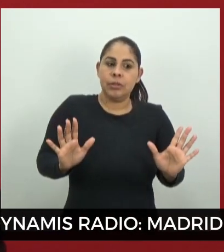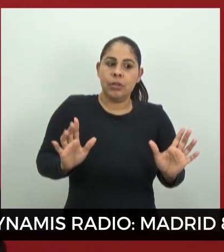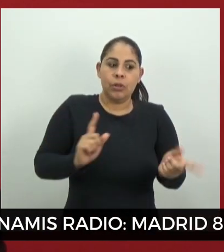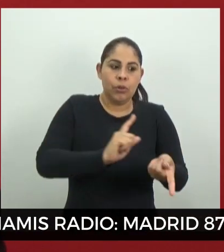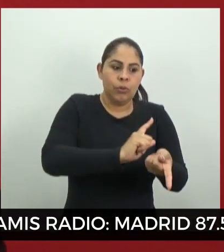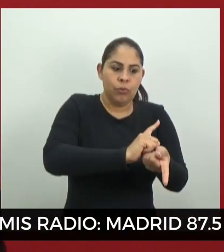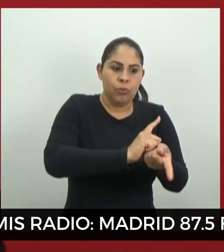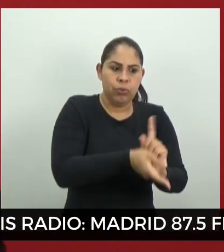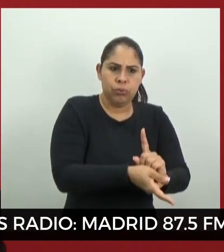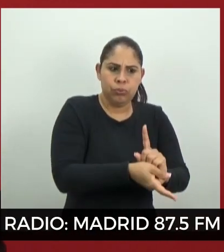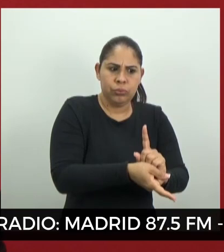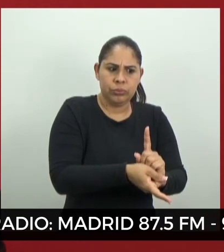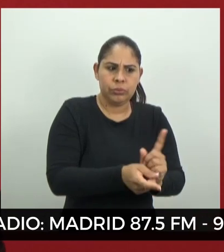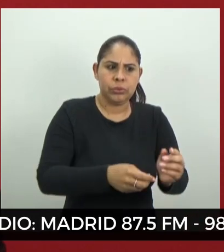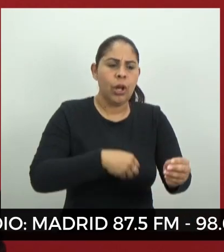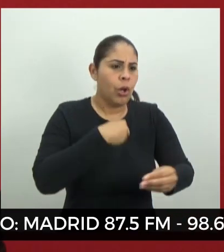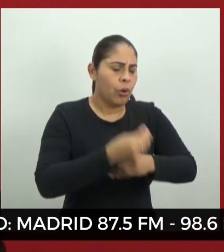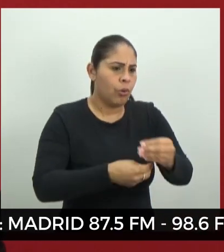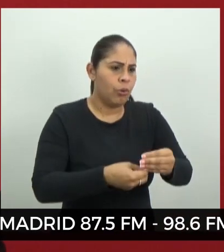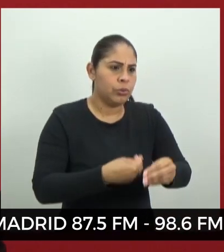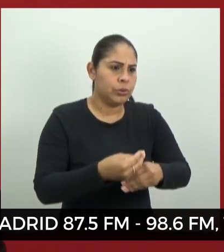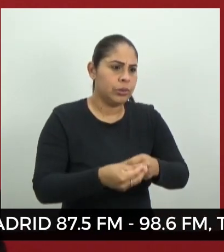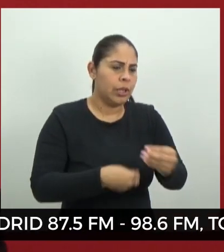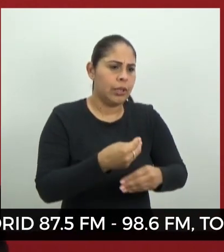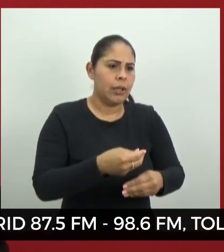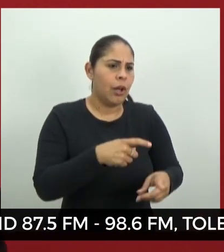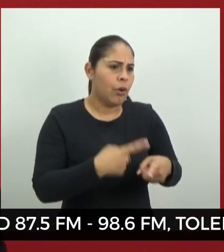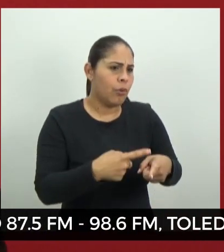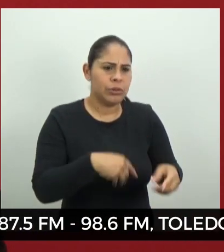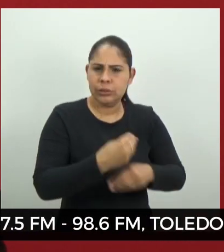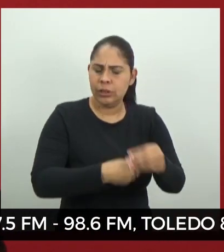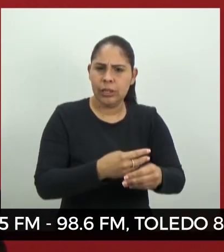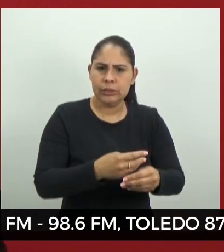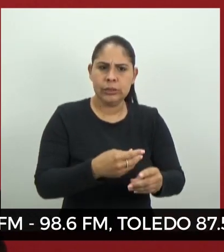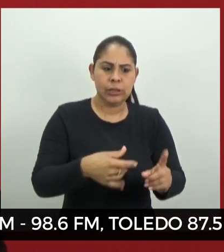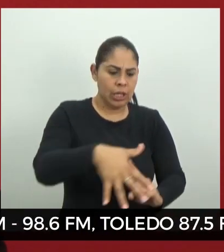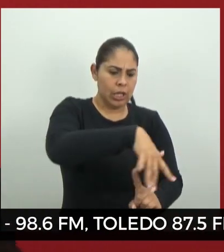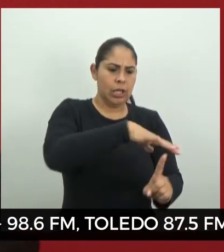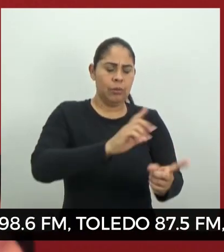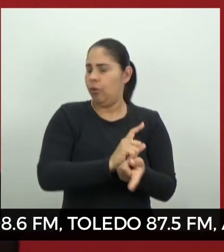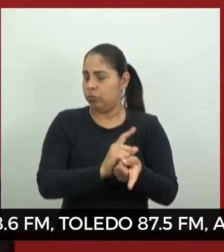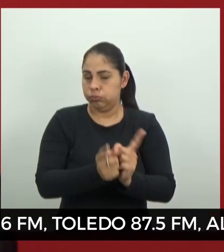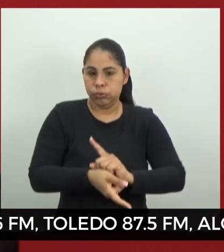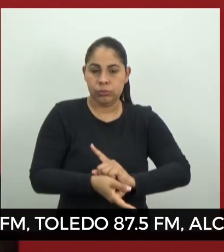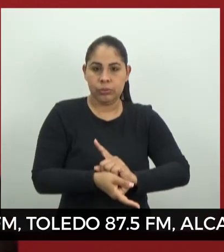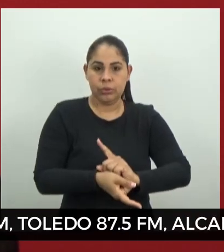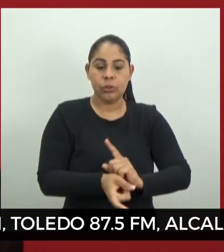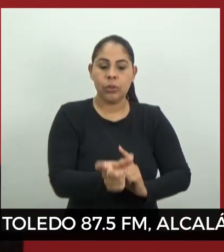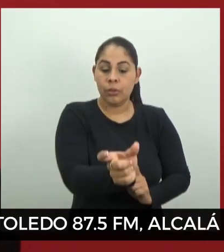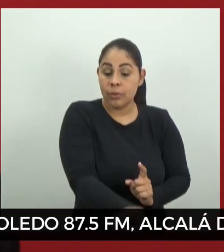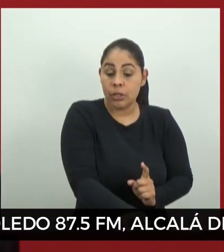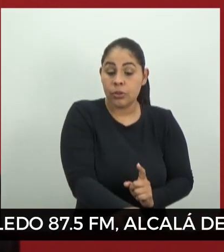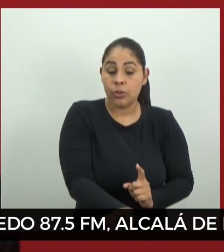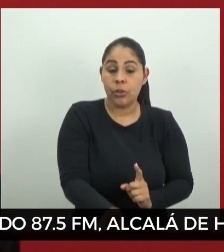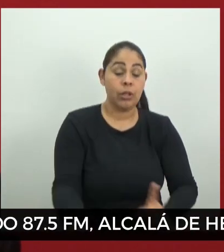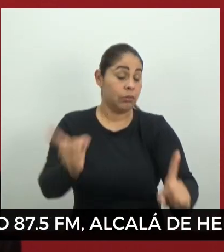hace cosas, dice cosas, la atmósfera cambia. Tú tienes la persona delante tuya y